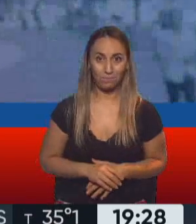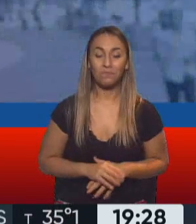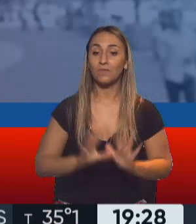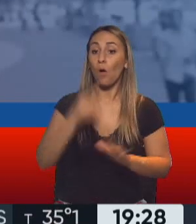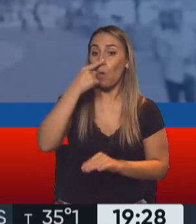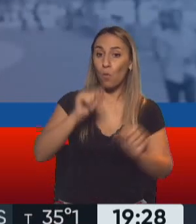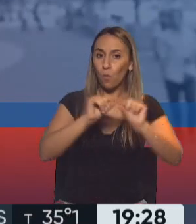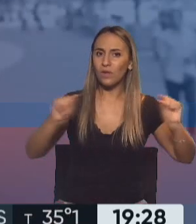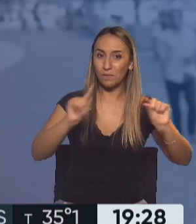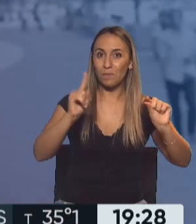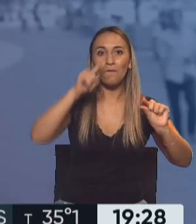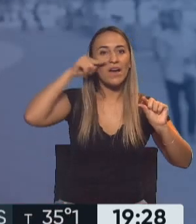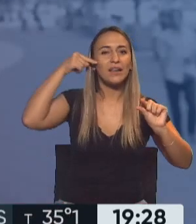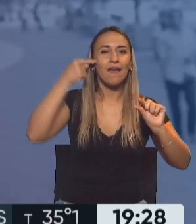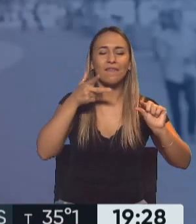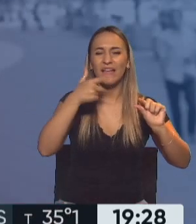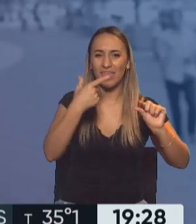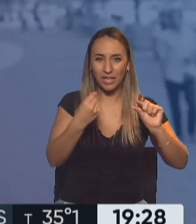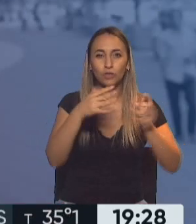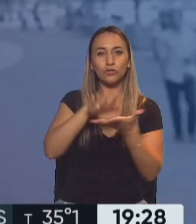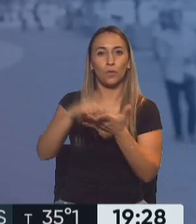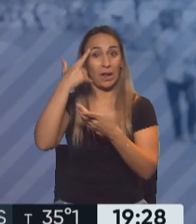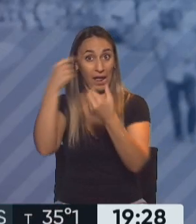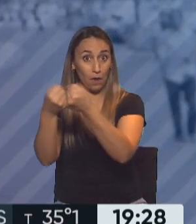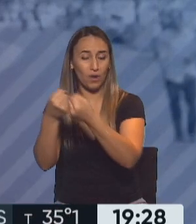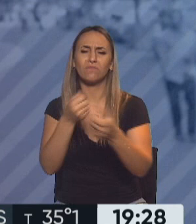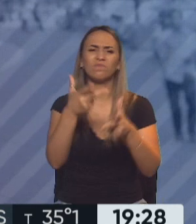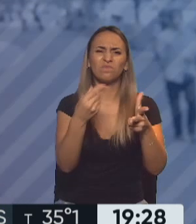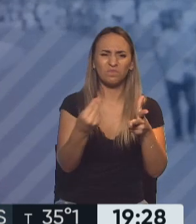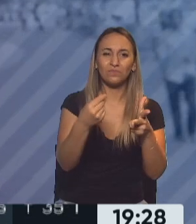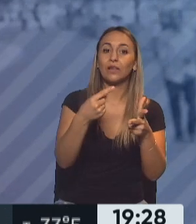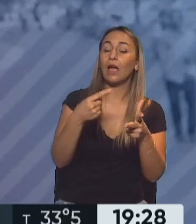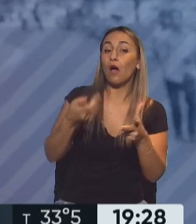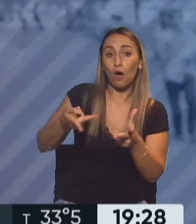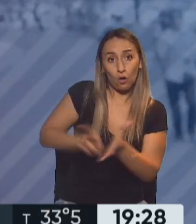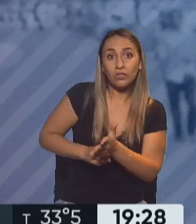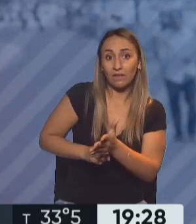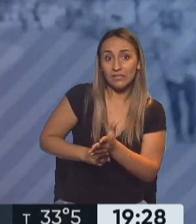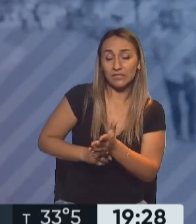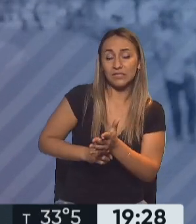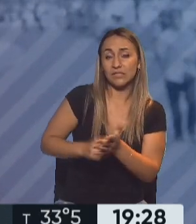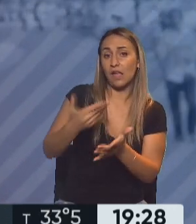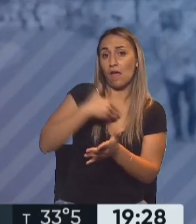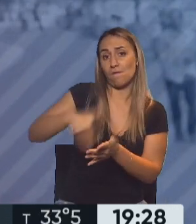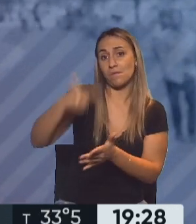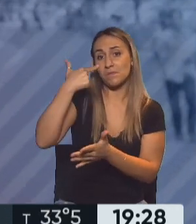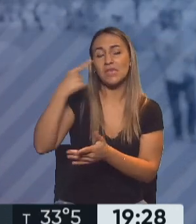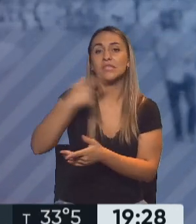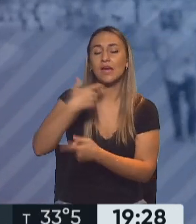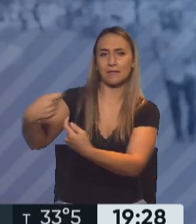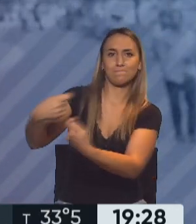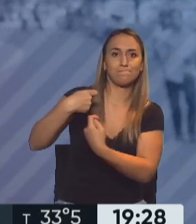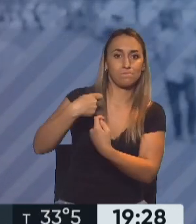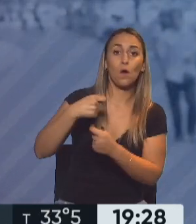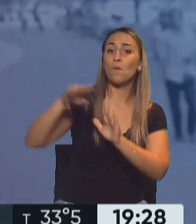Alberto Fernández respecto justamente del acuerdo, esta vez el fondo, una vez más, intenta imponernos un programa y ahí